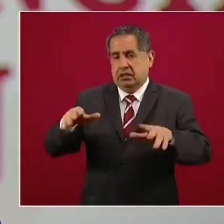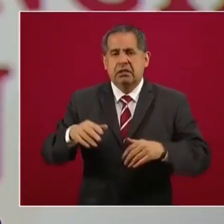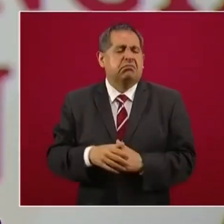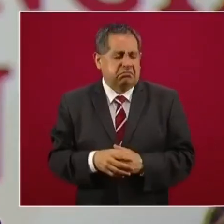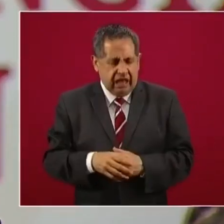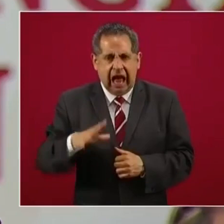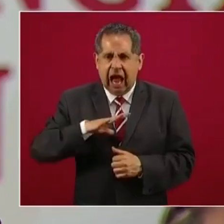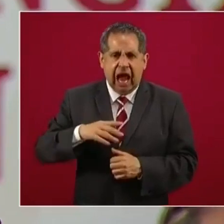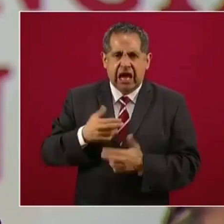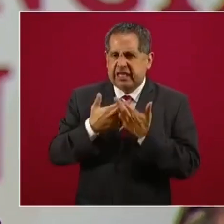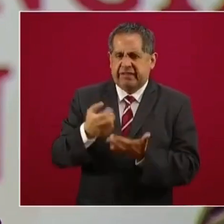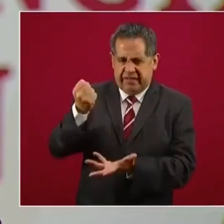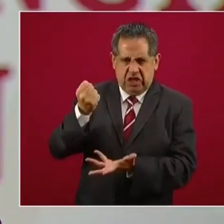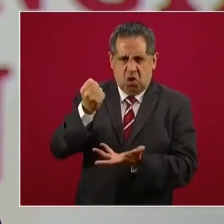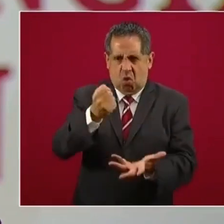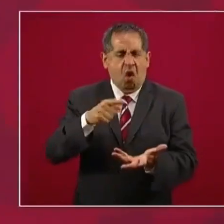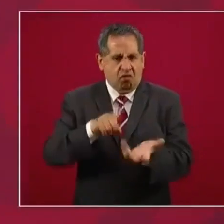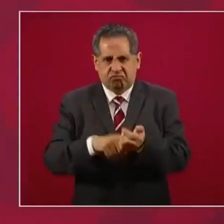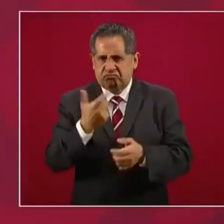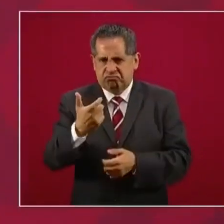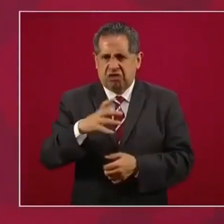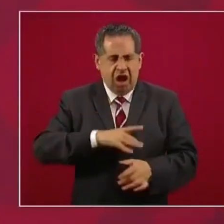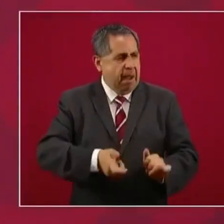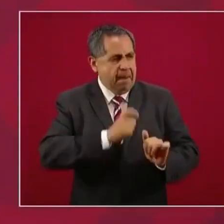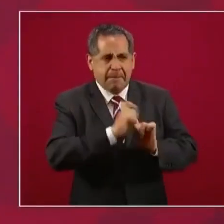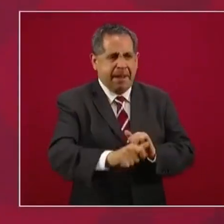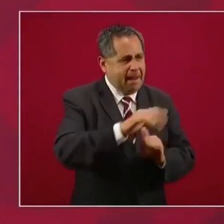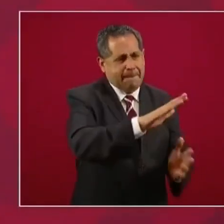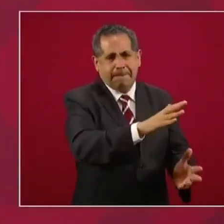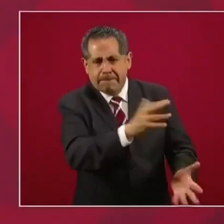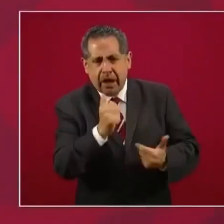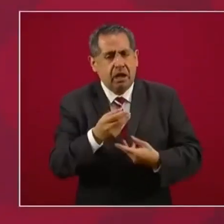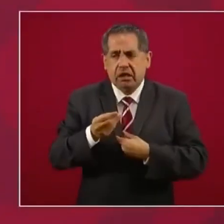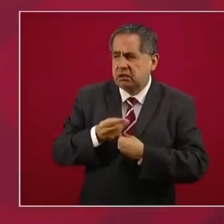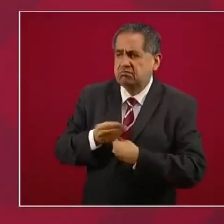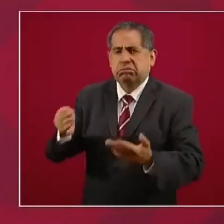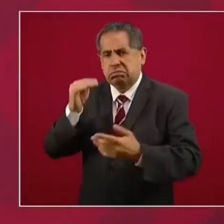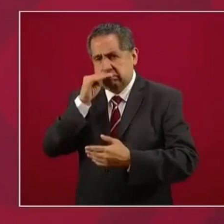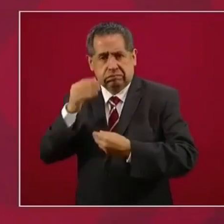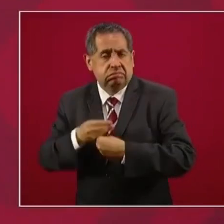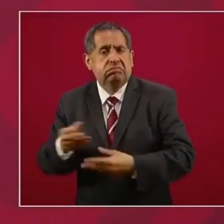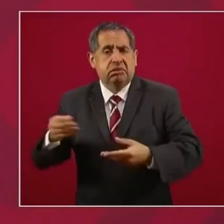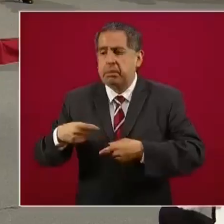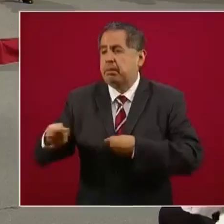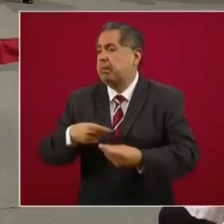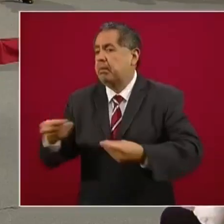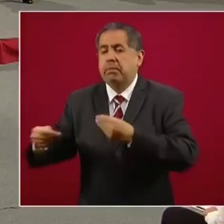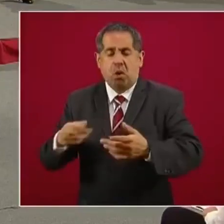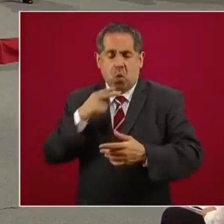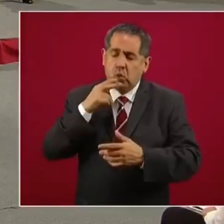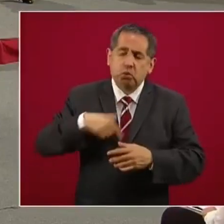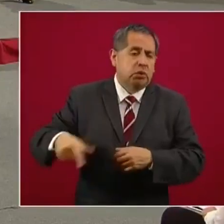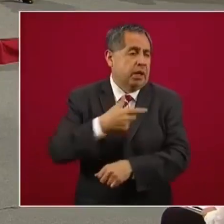existirán los recursos necesarios para esta adquisición y en su momento distribución y